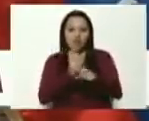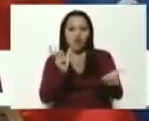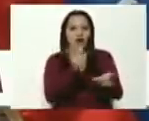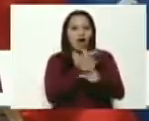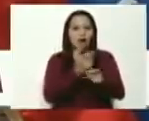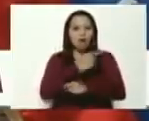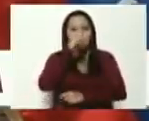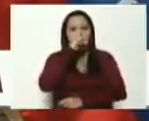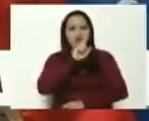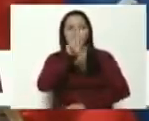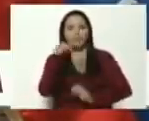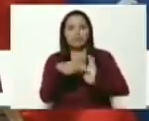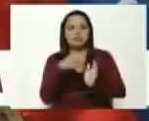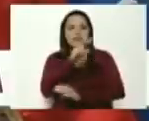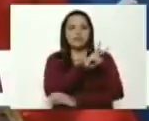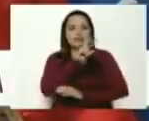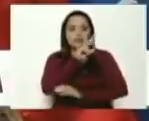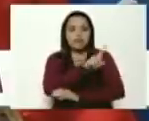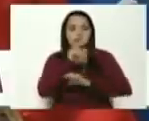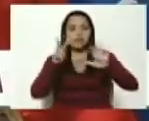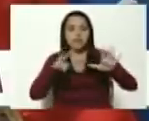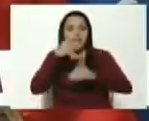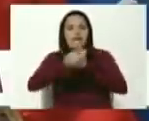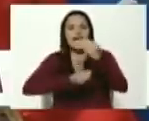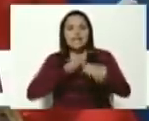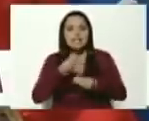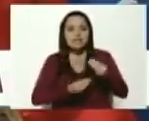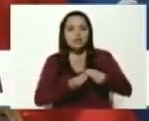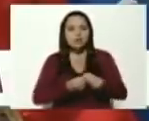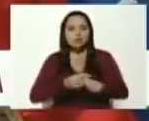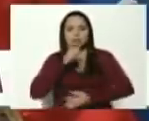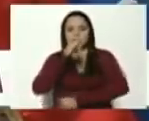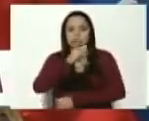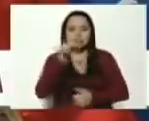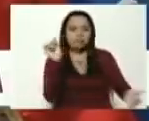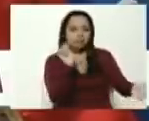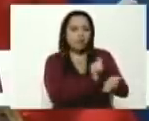año 2017, hemos realizado imputaciones contra